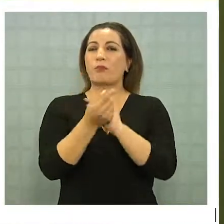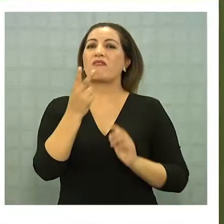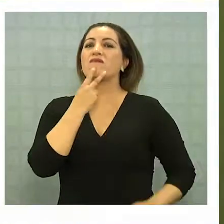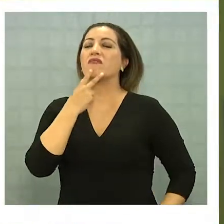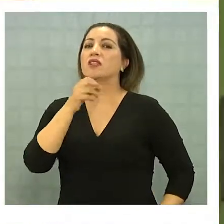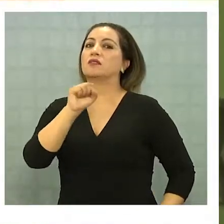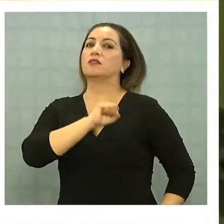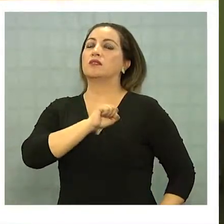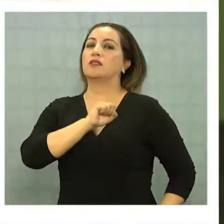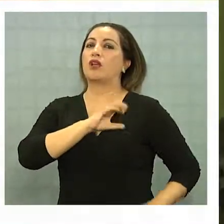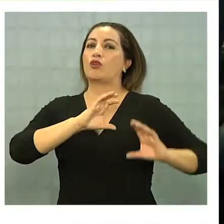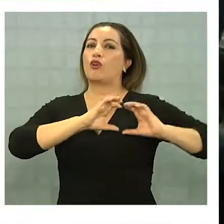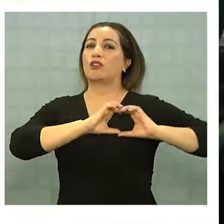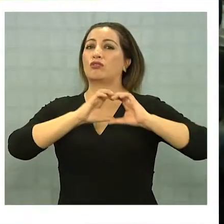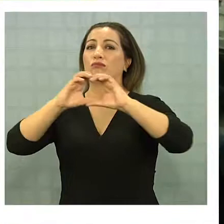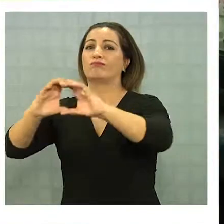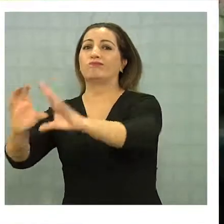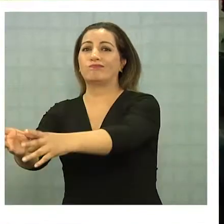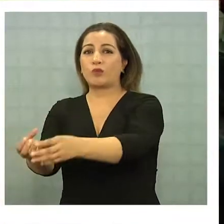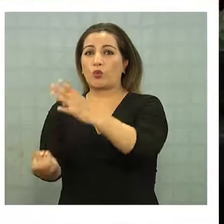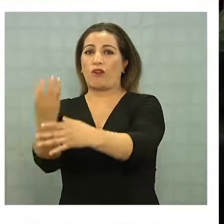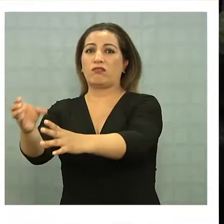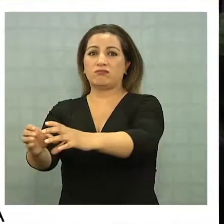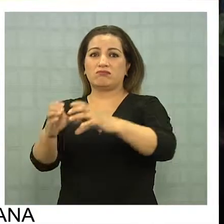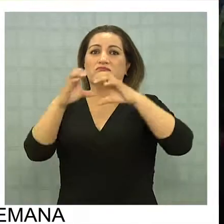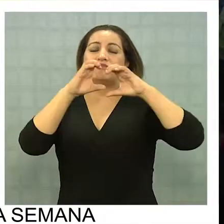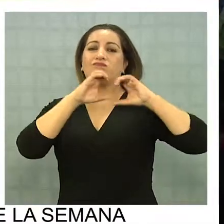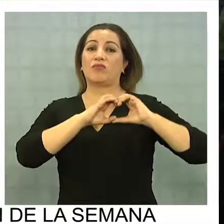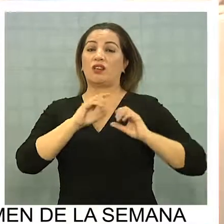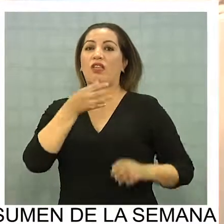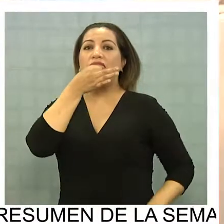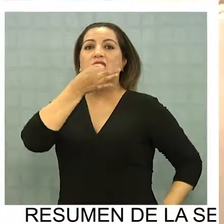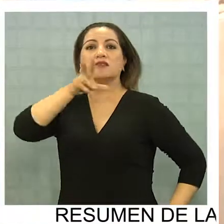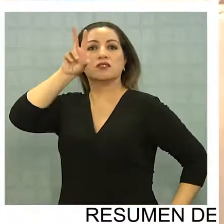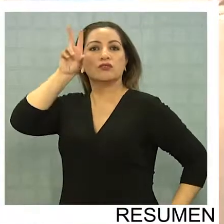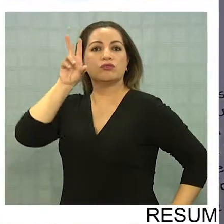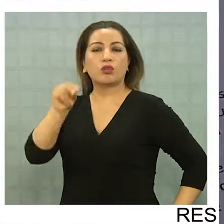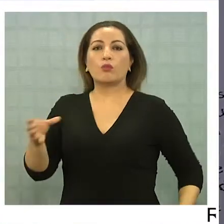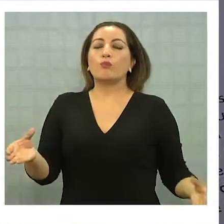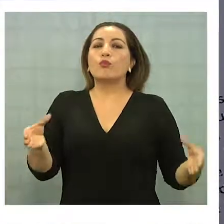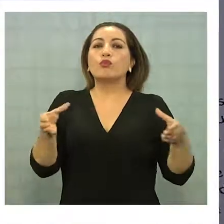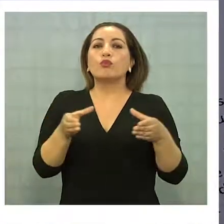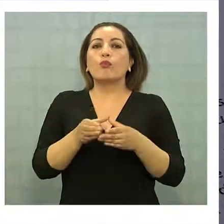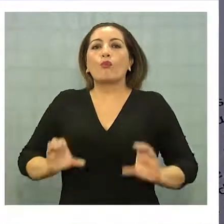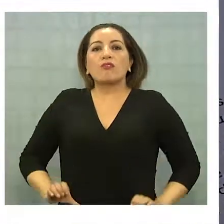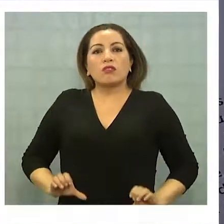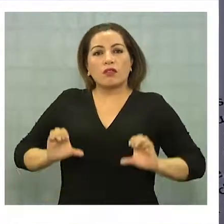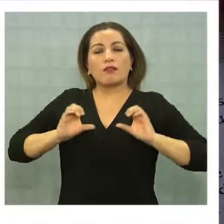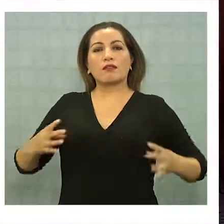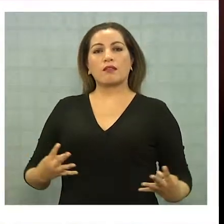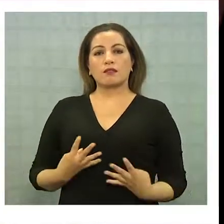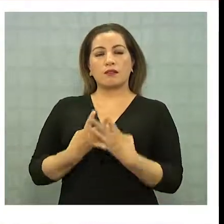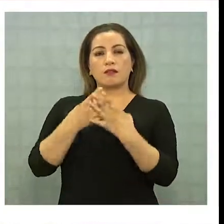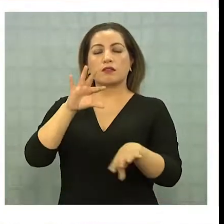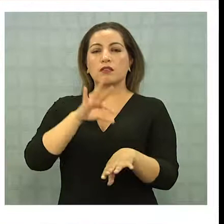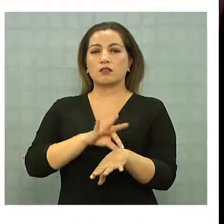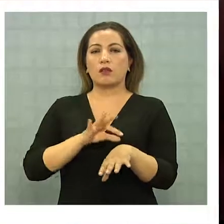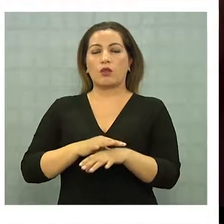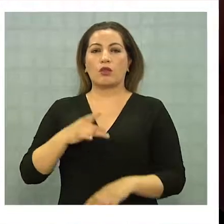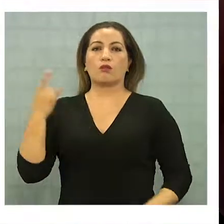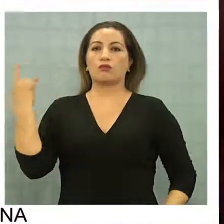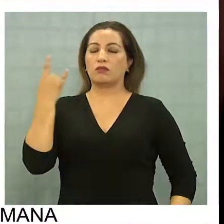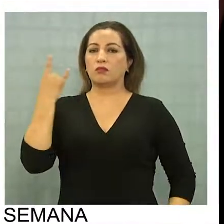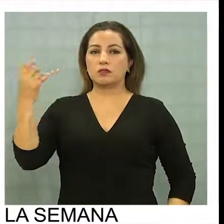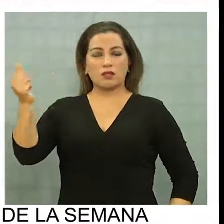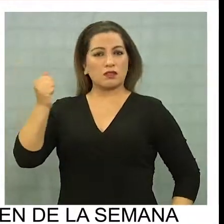trasladarse a Santiago para ser trasplantada del corazón, solución que le fue negada por el Comité de Ética de la Red de Salud de la